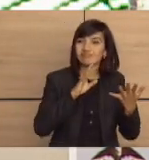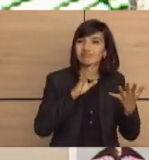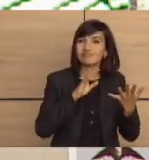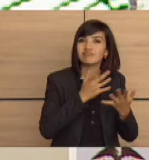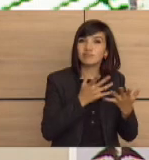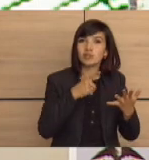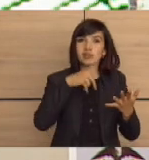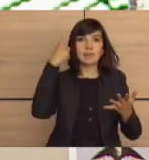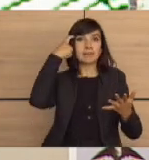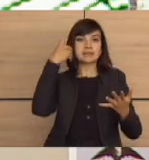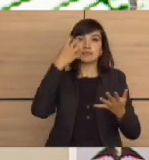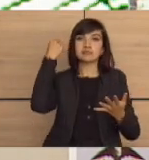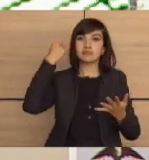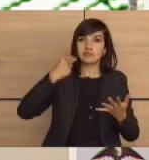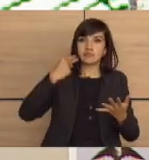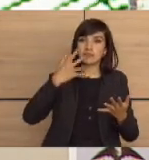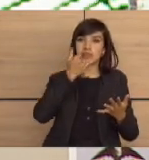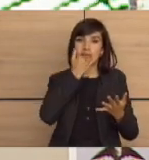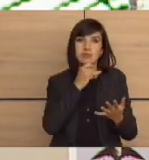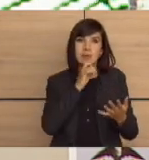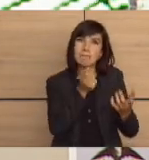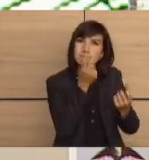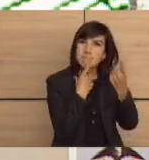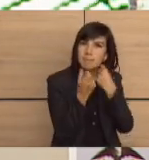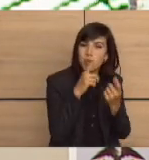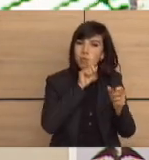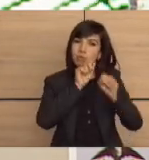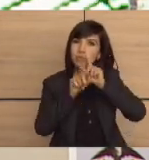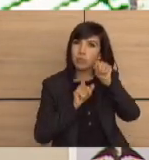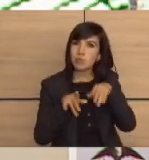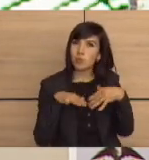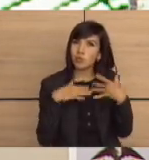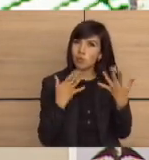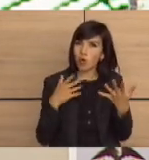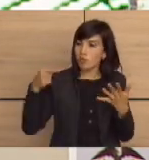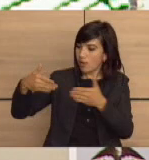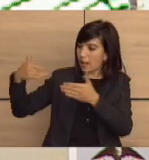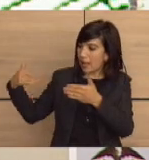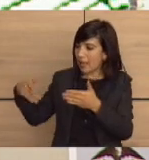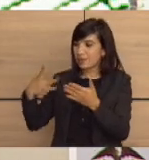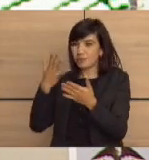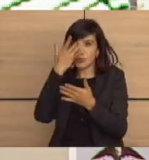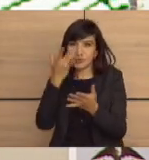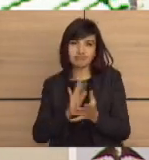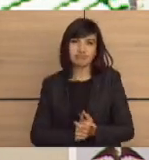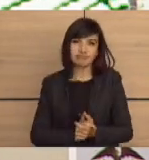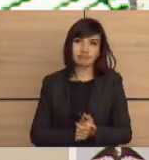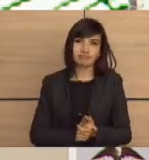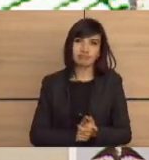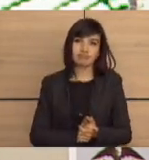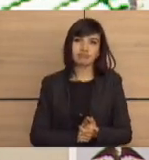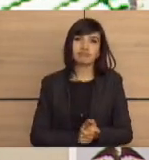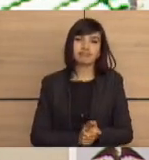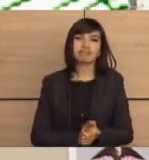pensar históricamente es aquel cemento que nos permite apegar eso, darle sentido? ¿Me explico? Cuando todo un